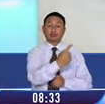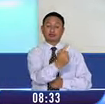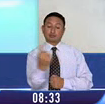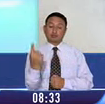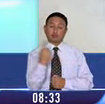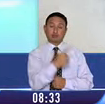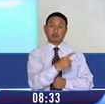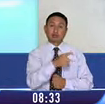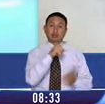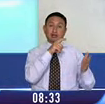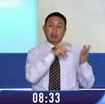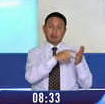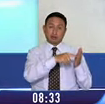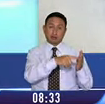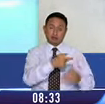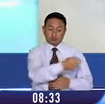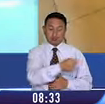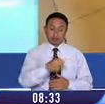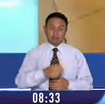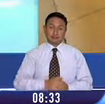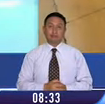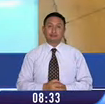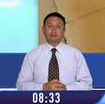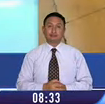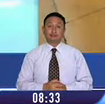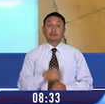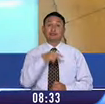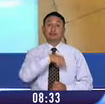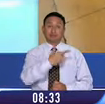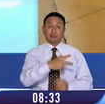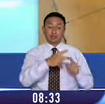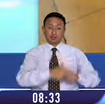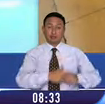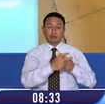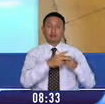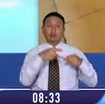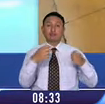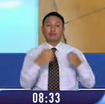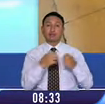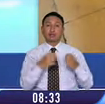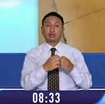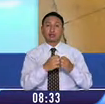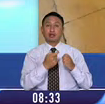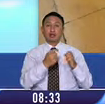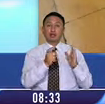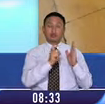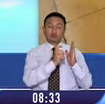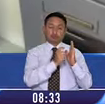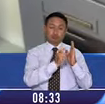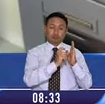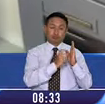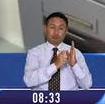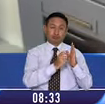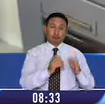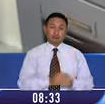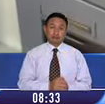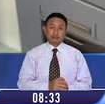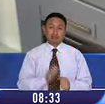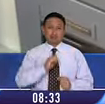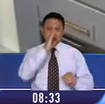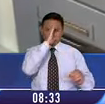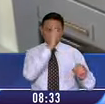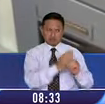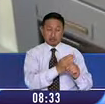parte posterior del cajero automático. Allí hicieron uso de equipos de soldadura autógena con el fin